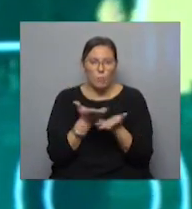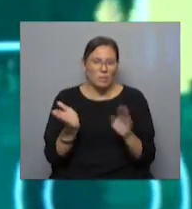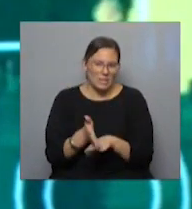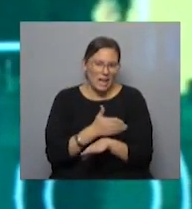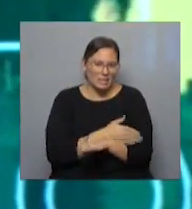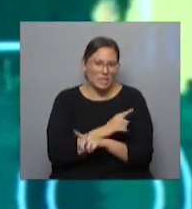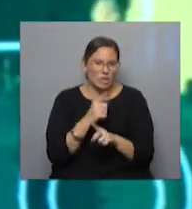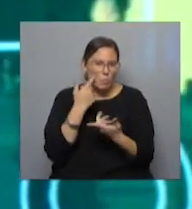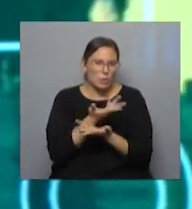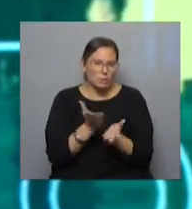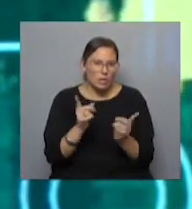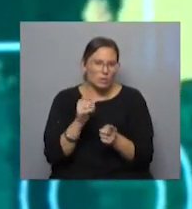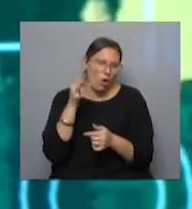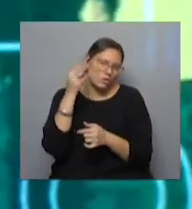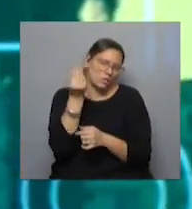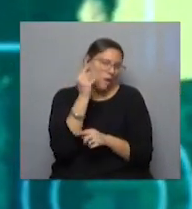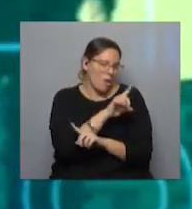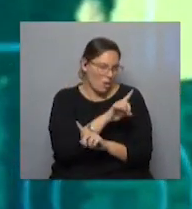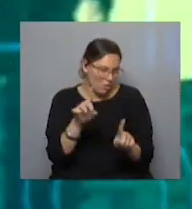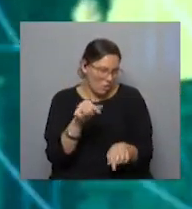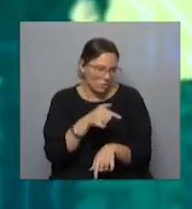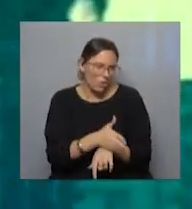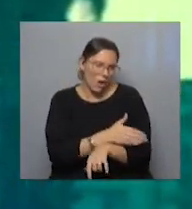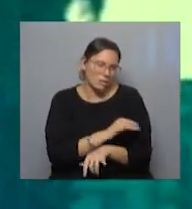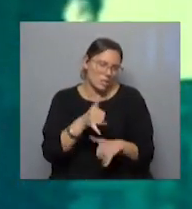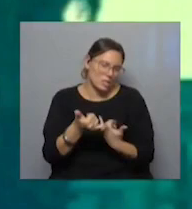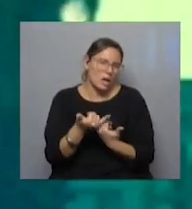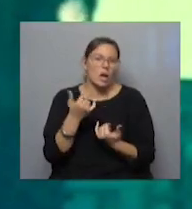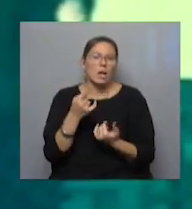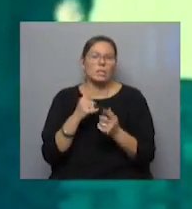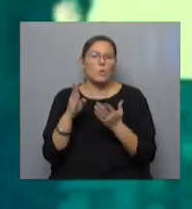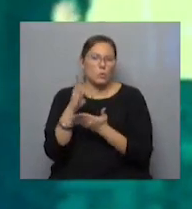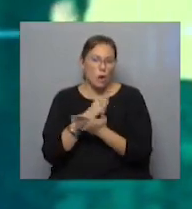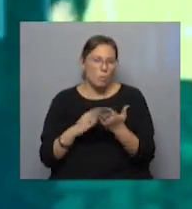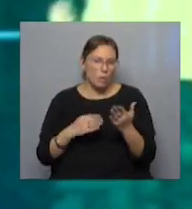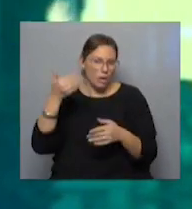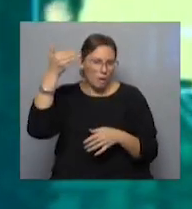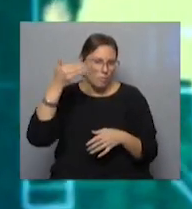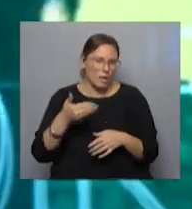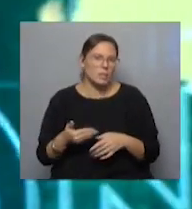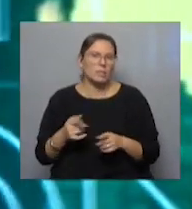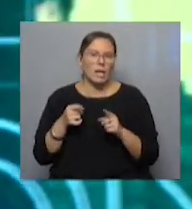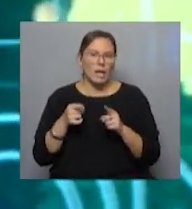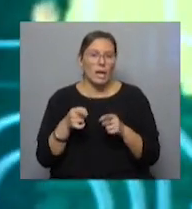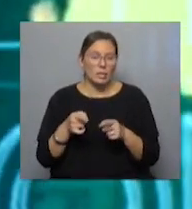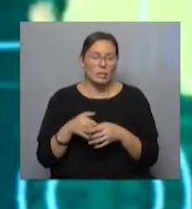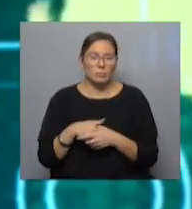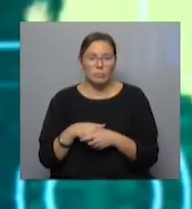sea, no estábamos mostrando lo que vamos a mostrar el sábado, y llevan unos poemas de fondo, estas en